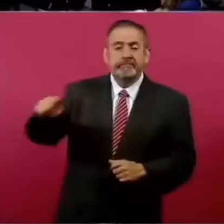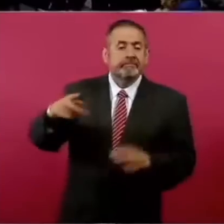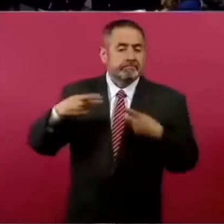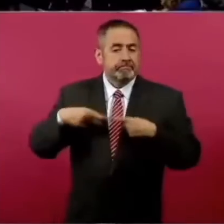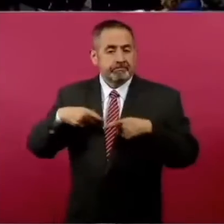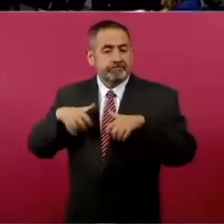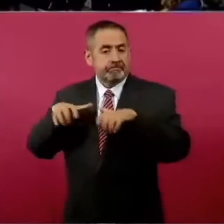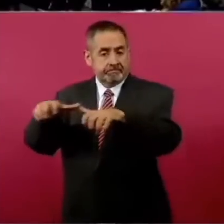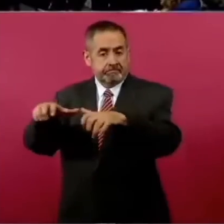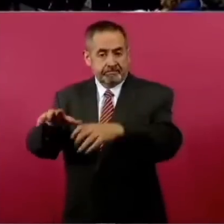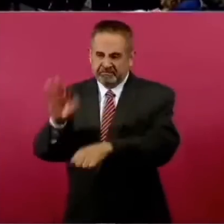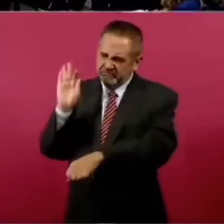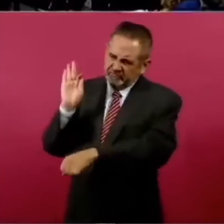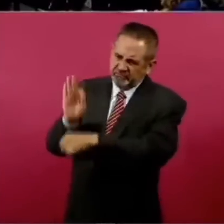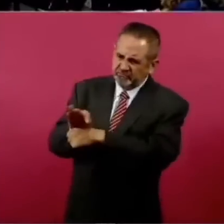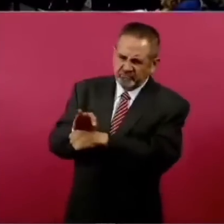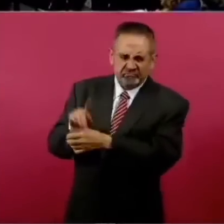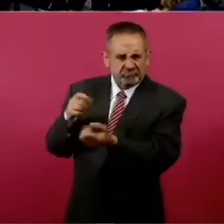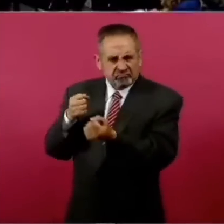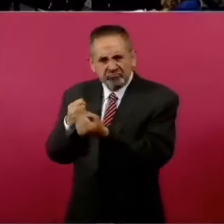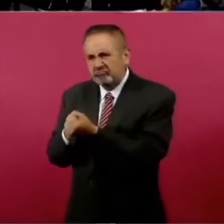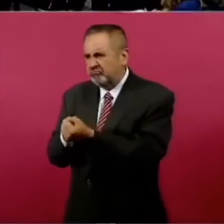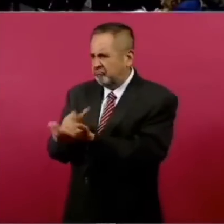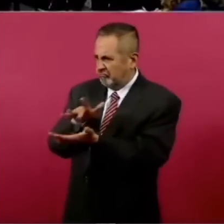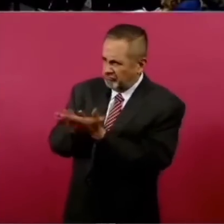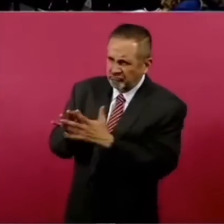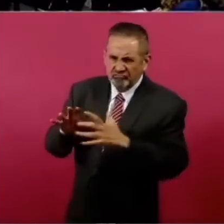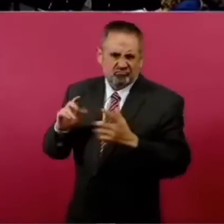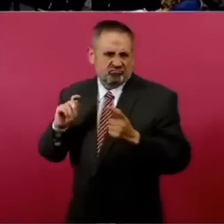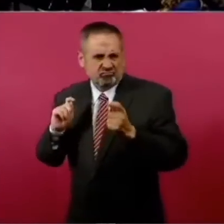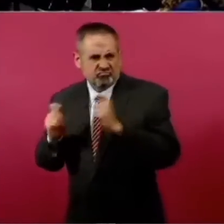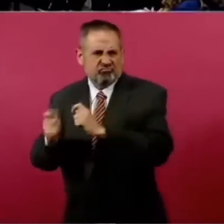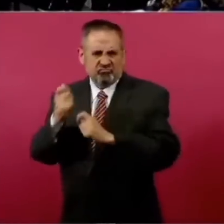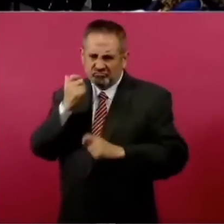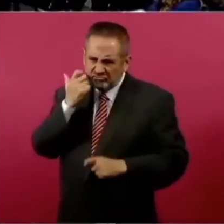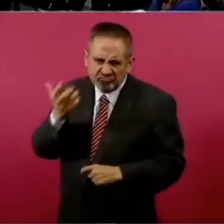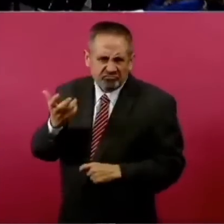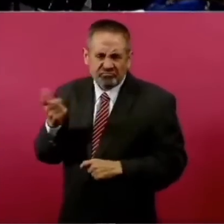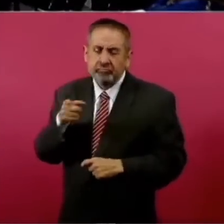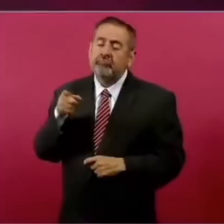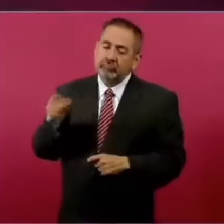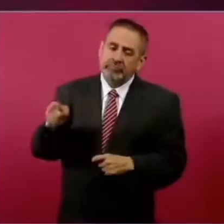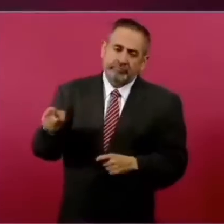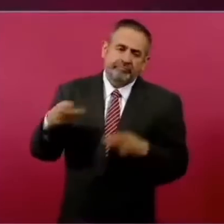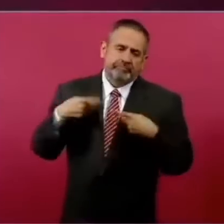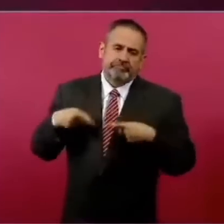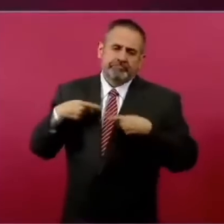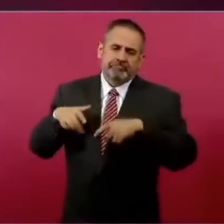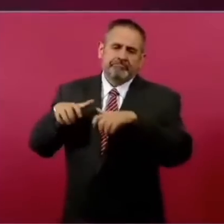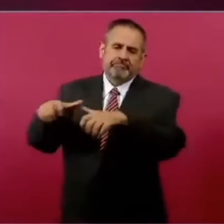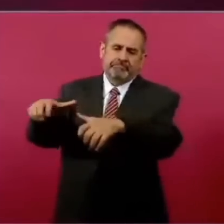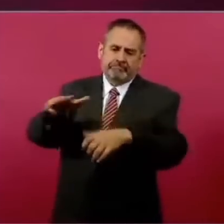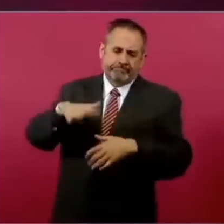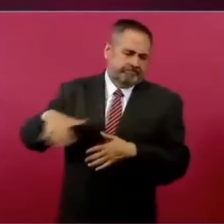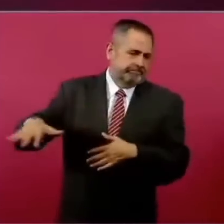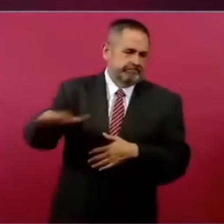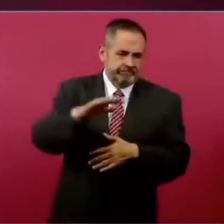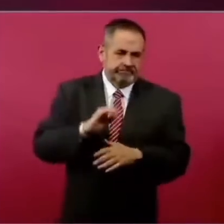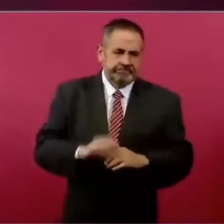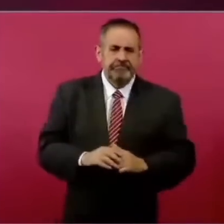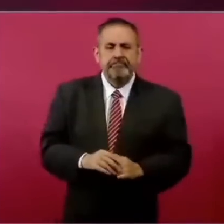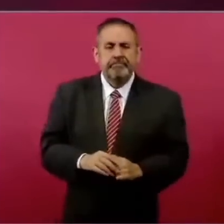protege y es el que respalda. Y todo esto es para que